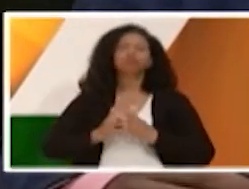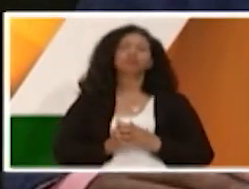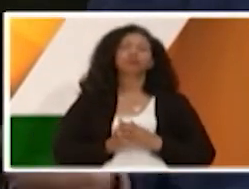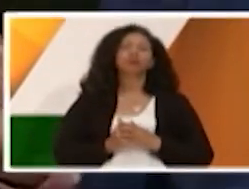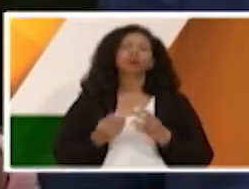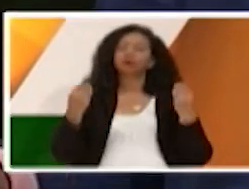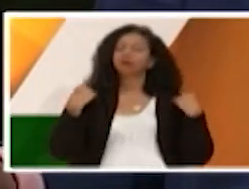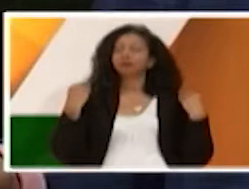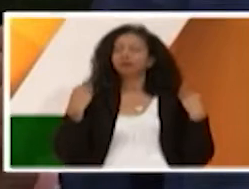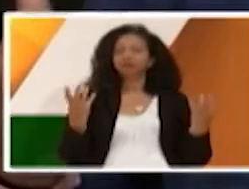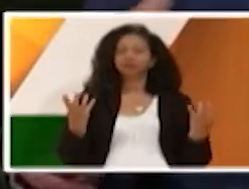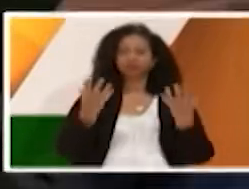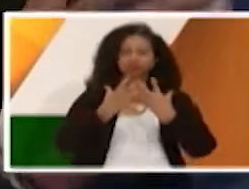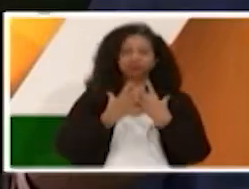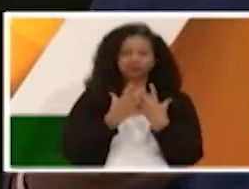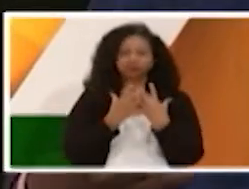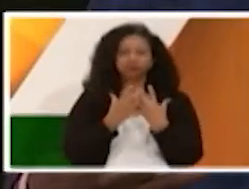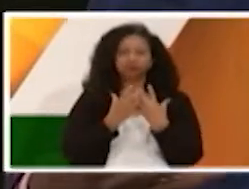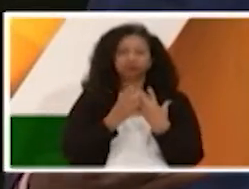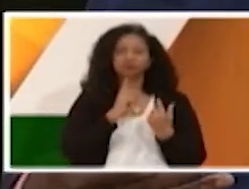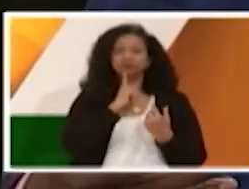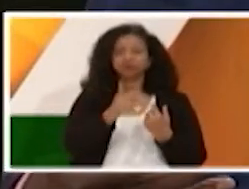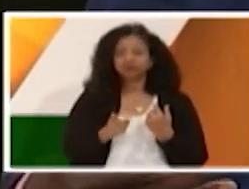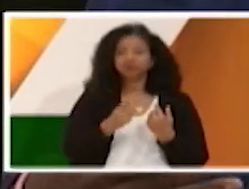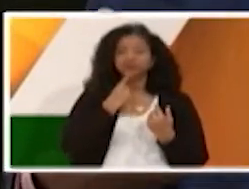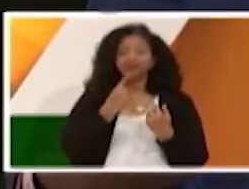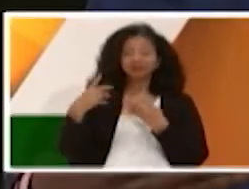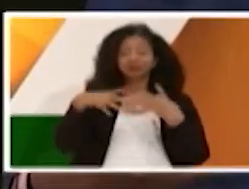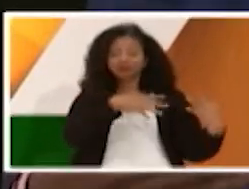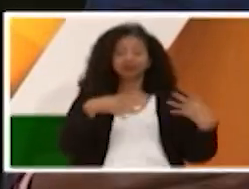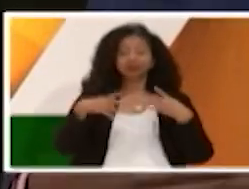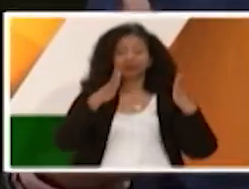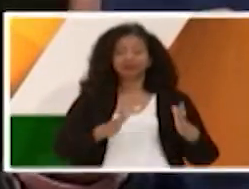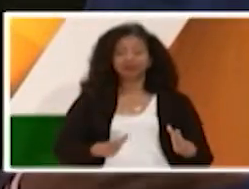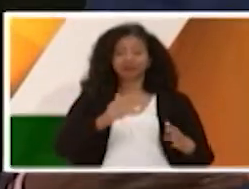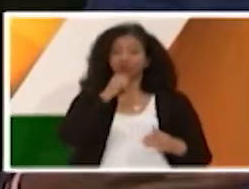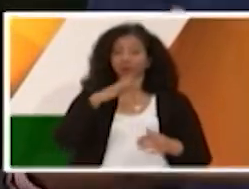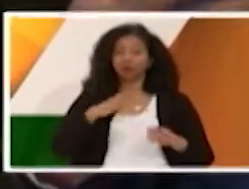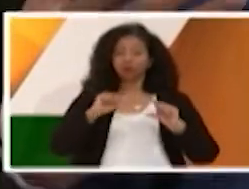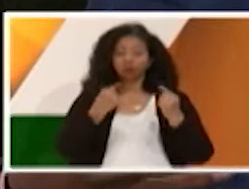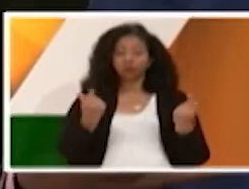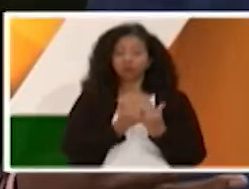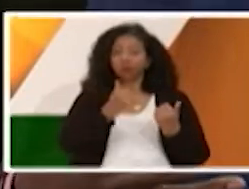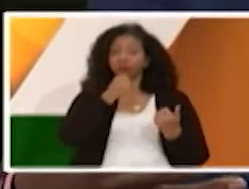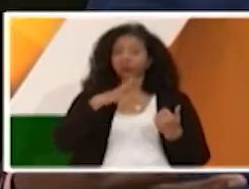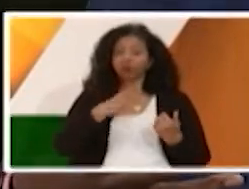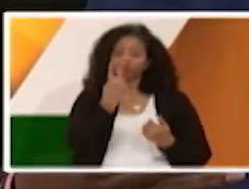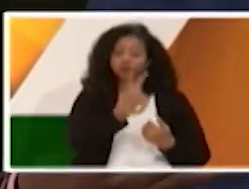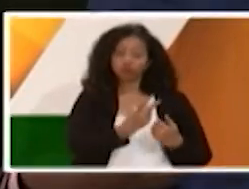adaptado, él no hizo mucho hincapié en la guerrera, pero nosotros tenemos un equipo de mujeres, dos